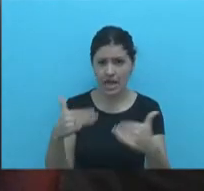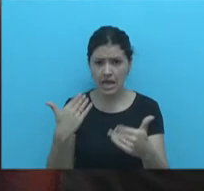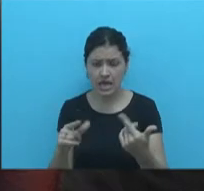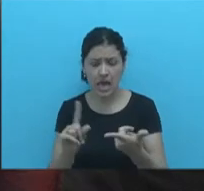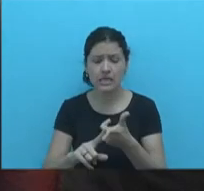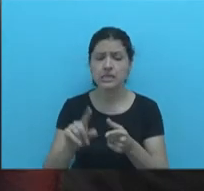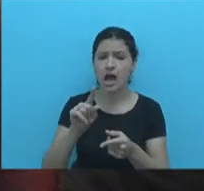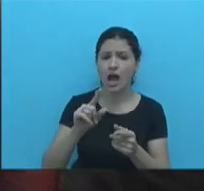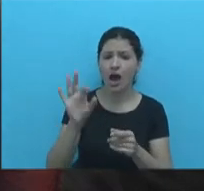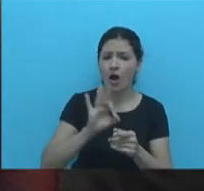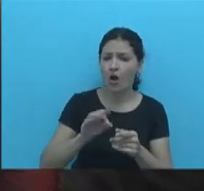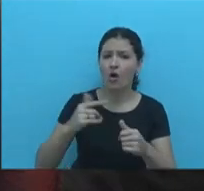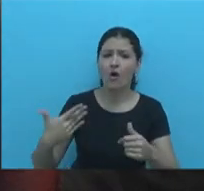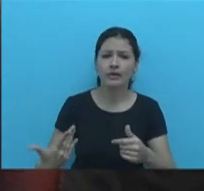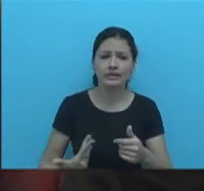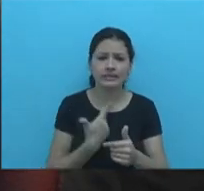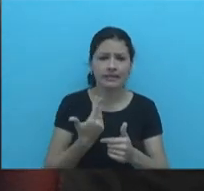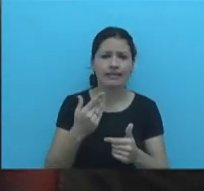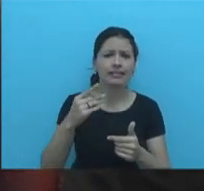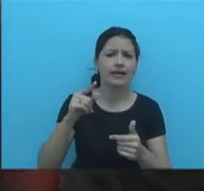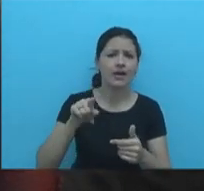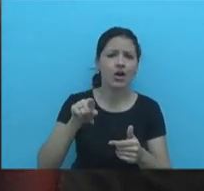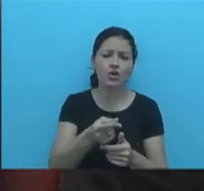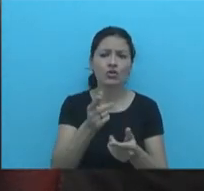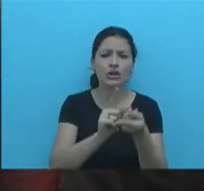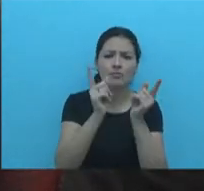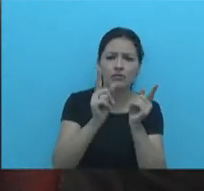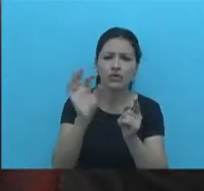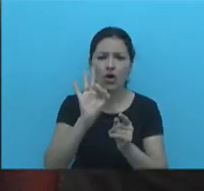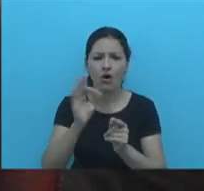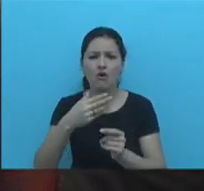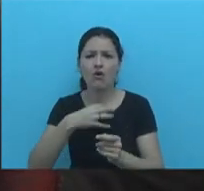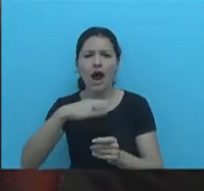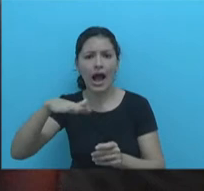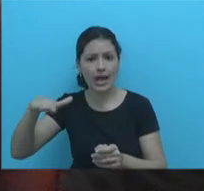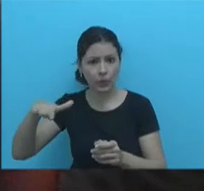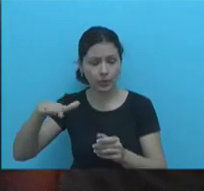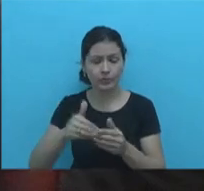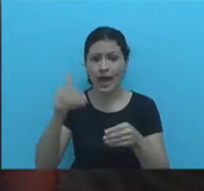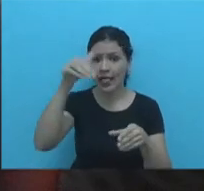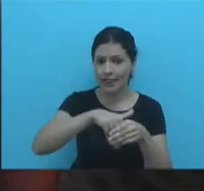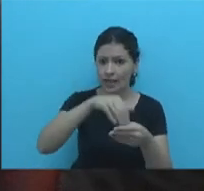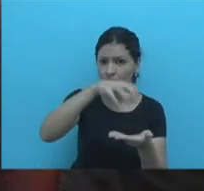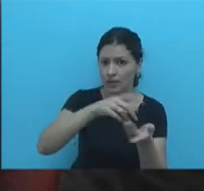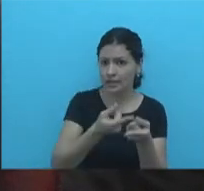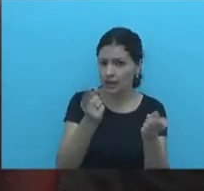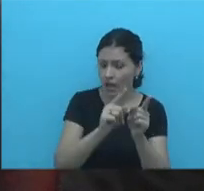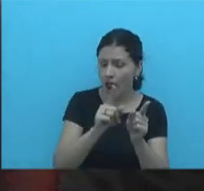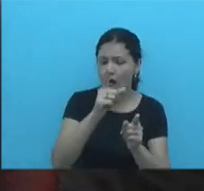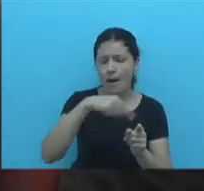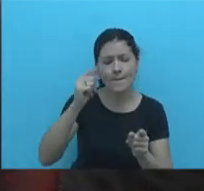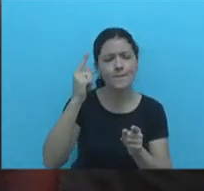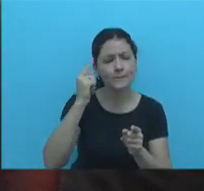de docentes o alumnos. Dentro de la funcionalidad de esta sala, consideramos actividades referentes